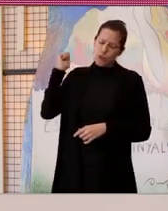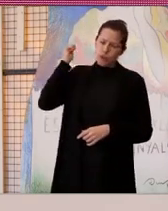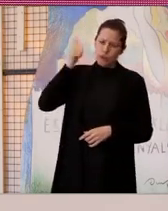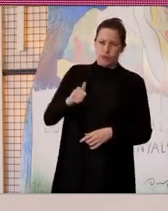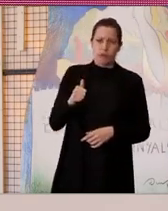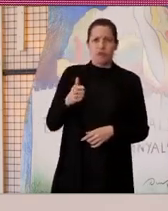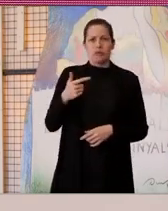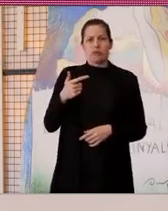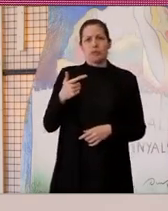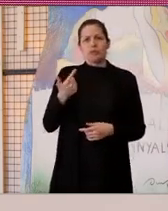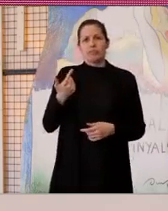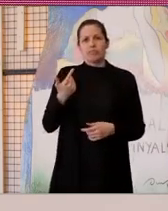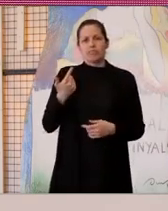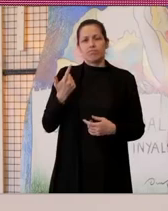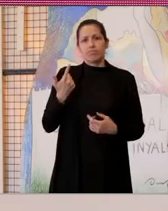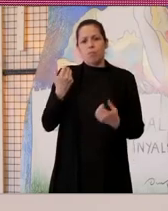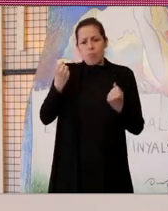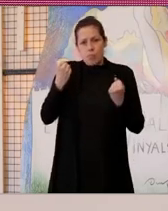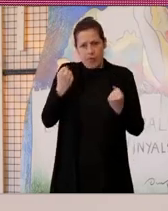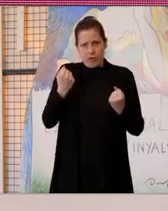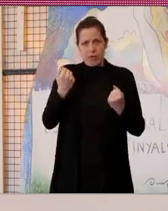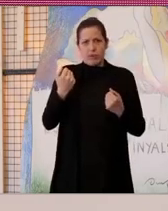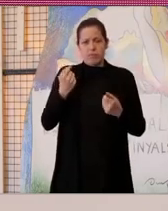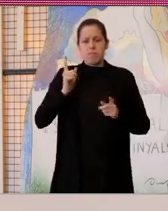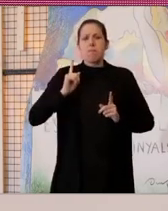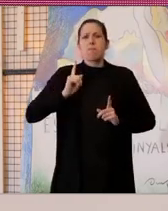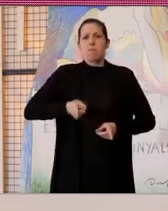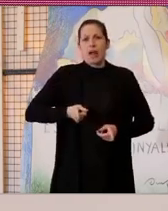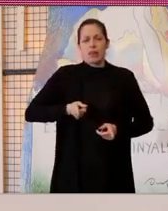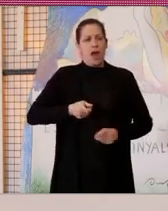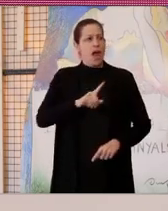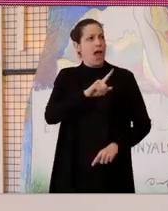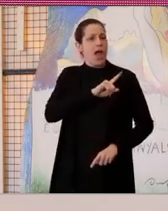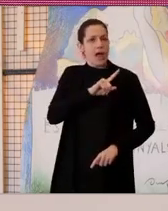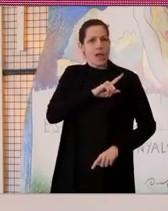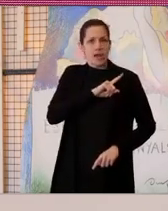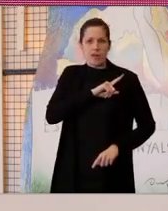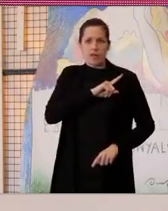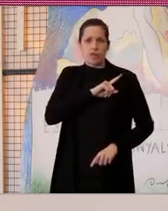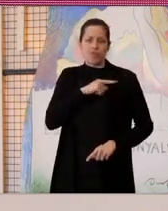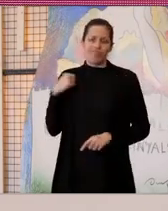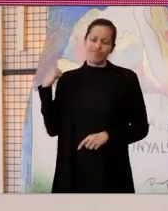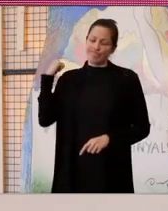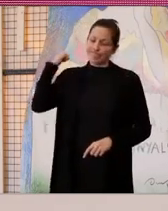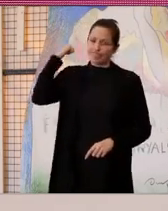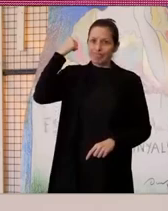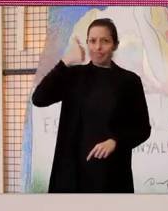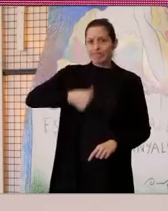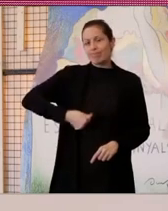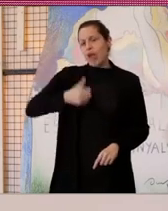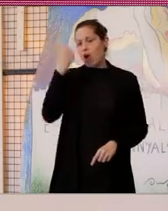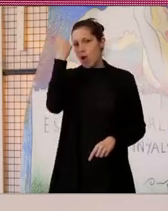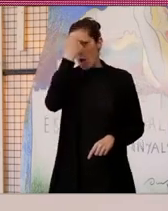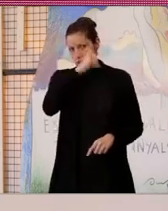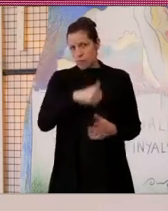capacidad de mando la dirección de los ejércitos ha estado en manos masculinas Y entonces aunque haya una tía tan aguerrida como